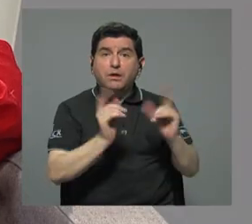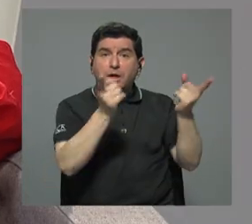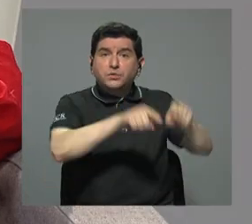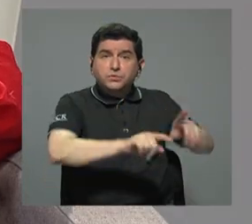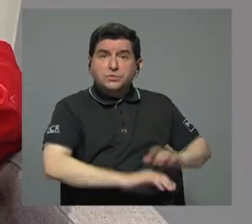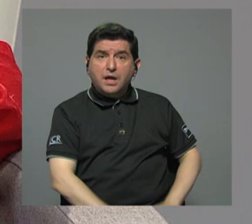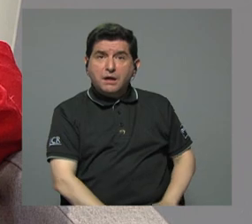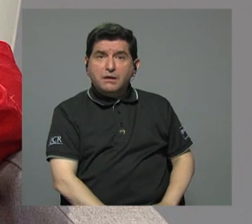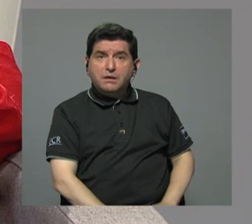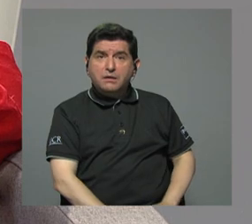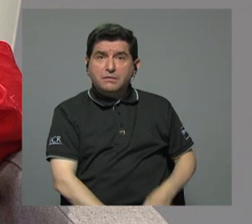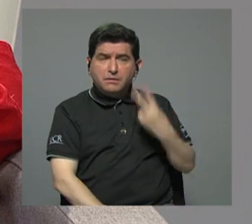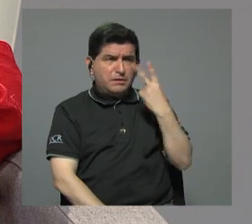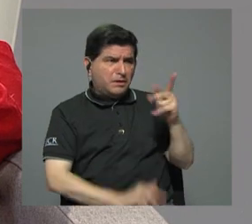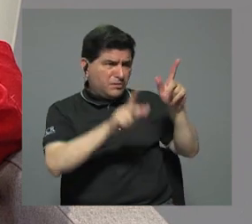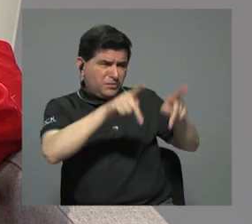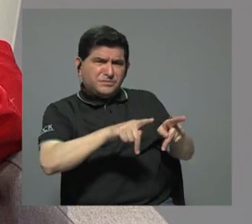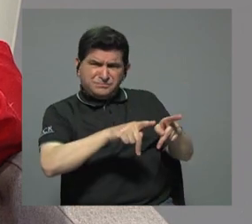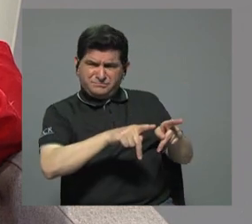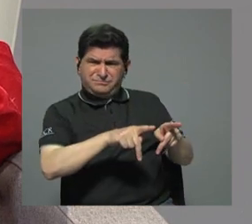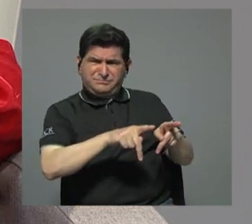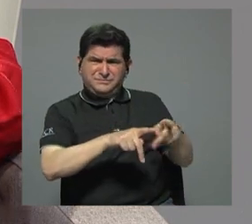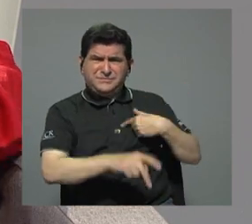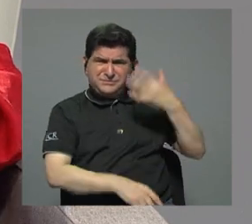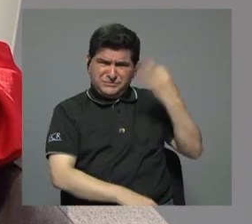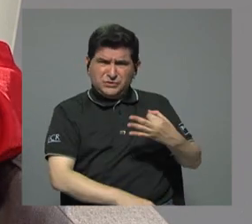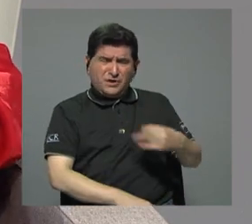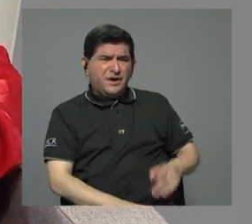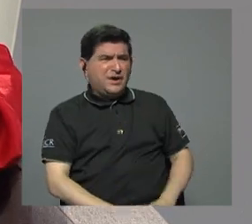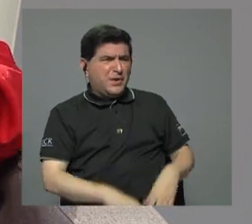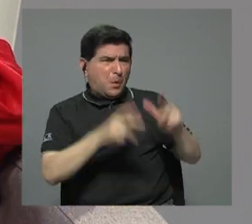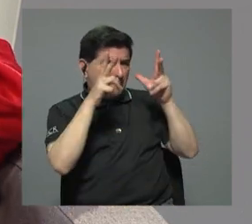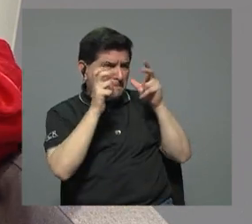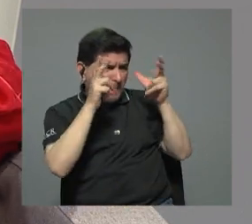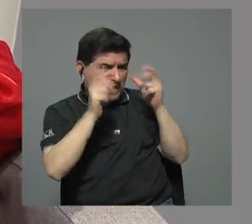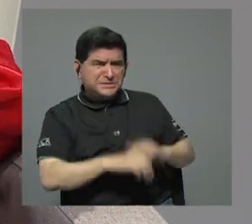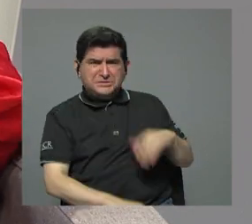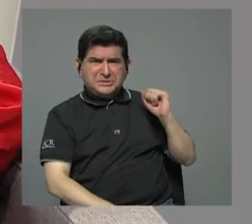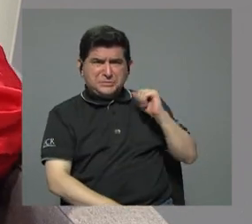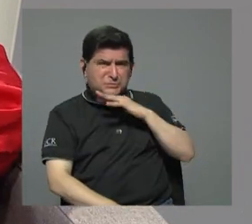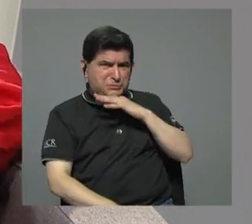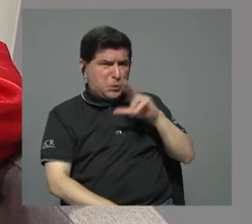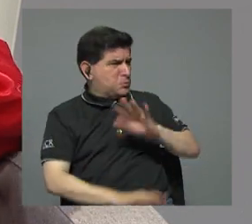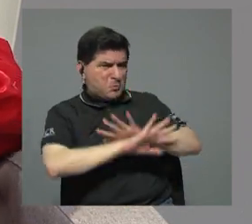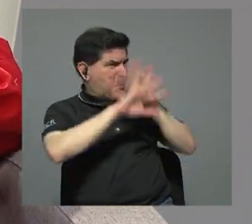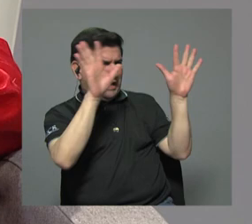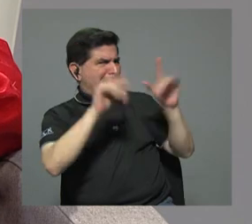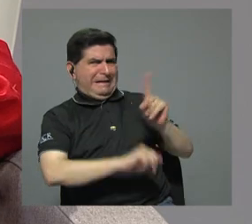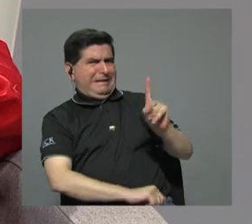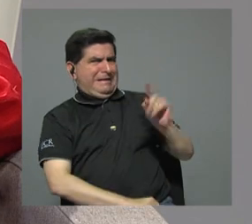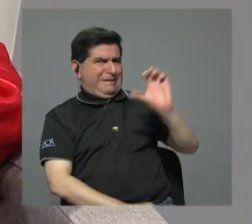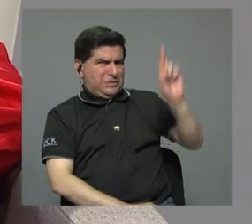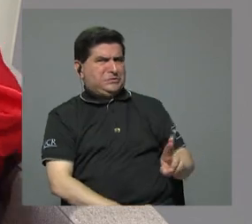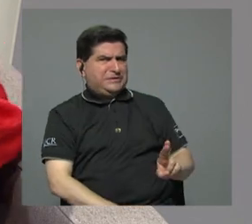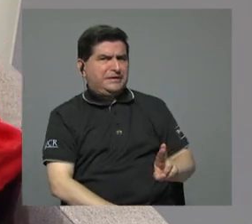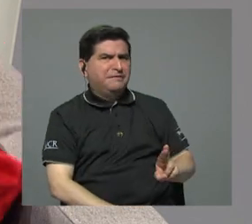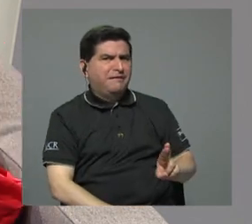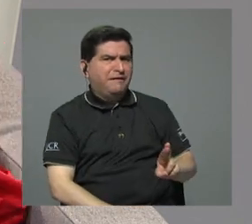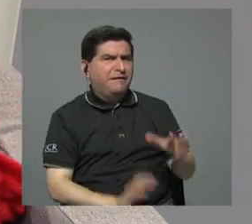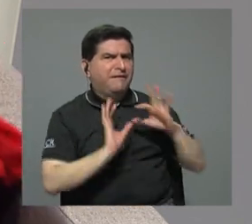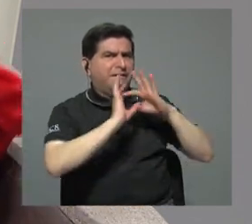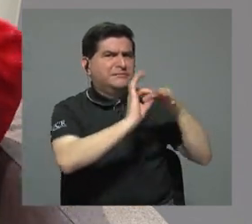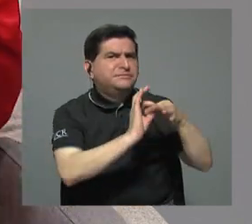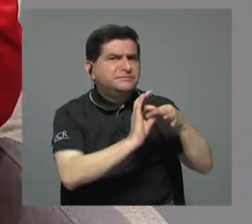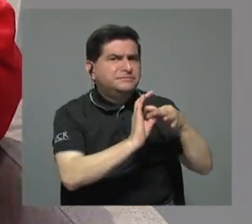así lo ve la gente entonces yo creo que la percepción de lo que es corrupción no está tan clara en costa rica en cuanto